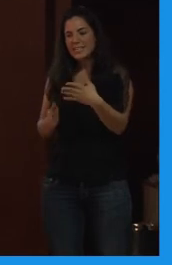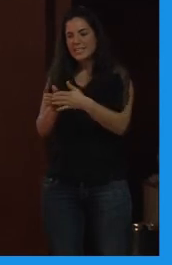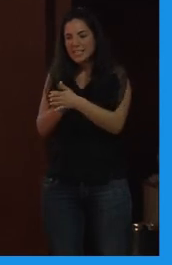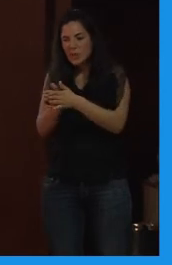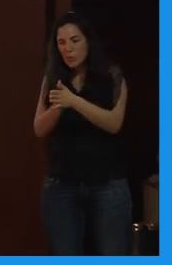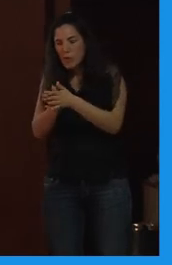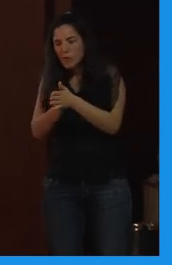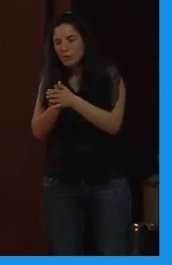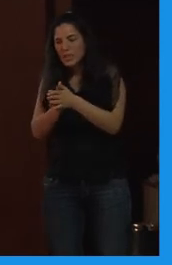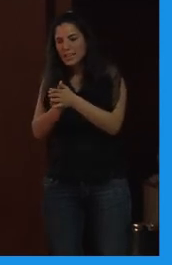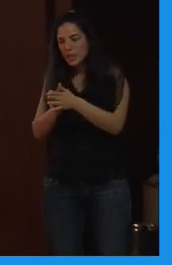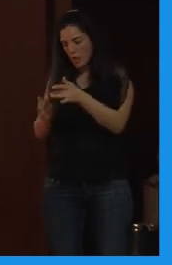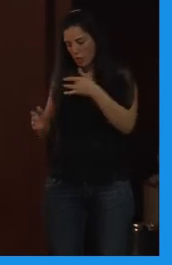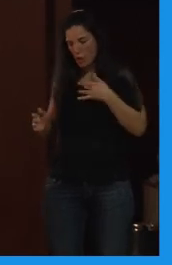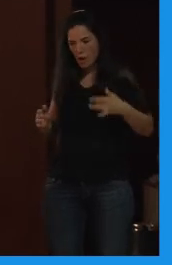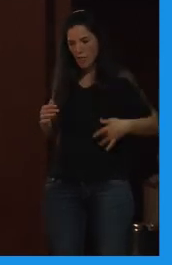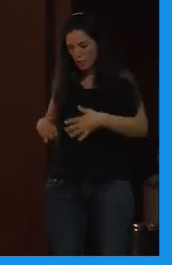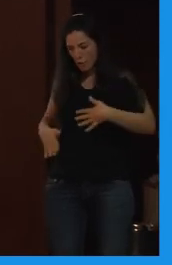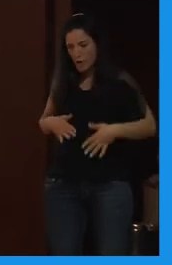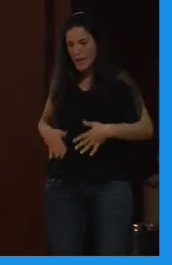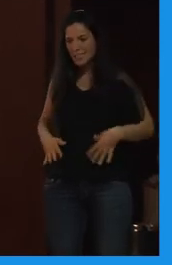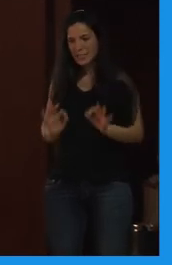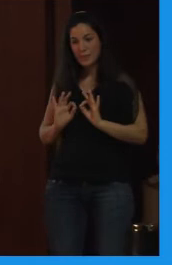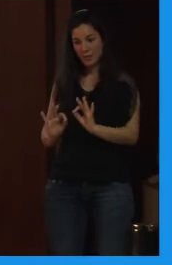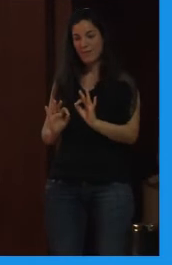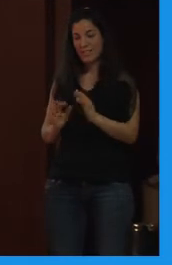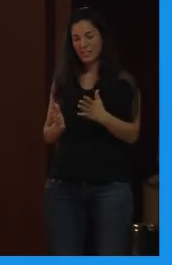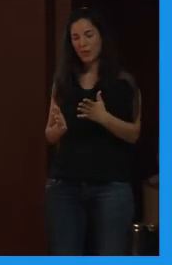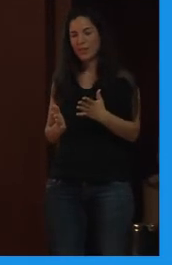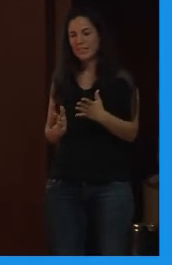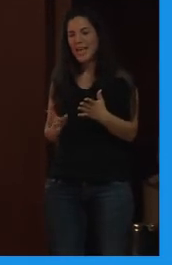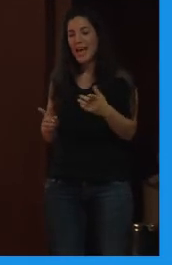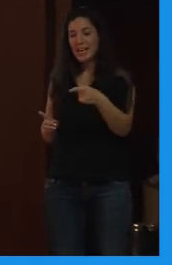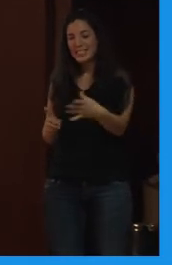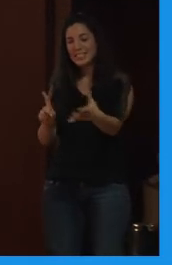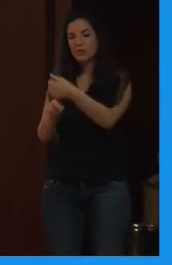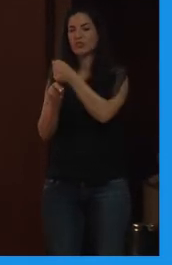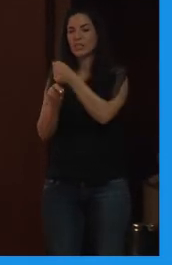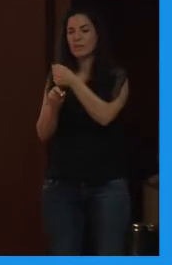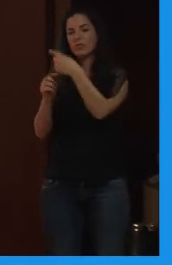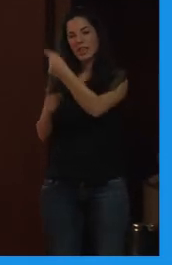anatómicos específicos. De esa forma se llega al diagnóstico de la fibromialgia.